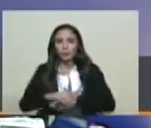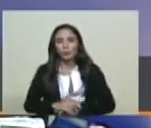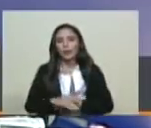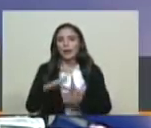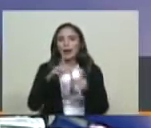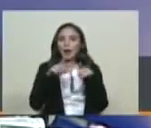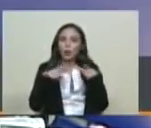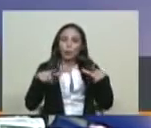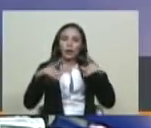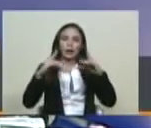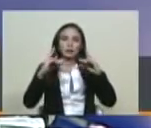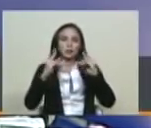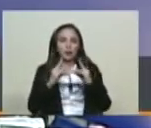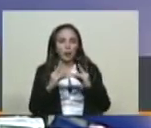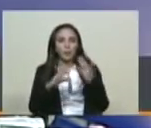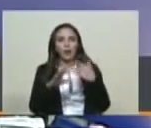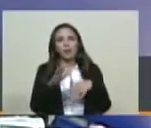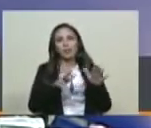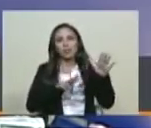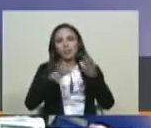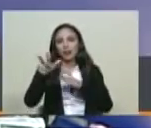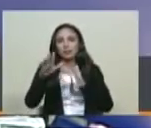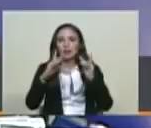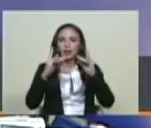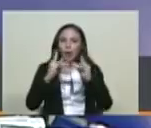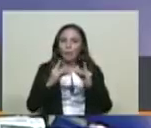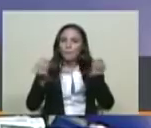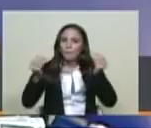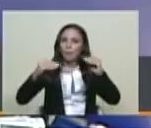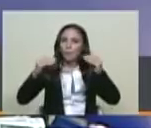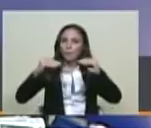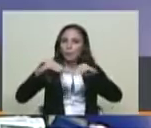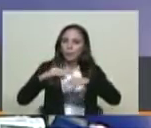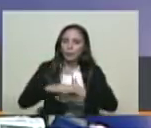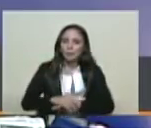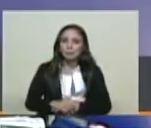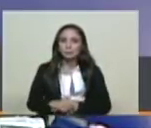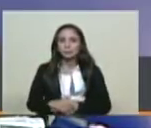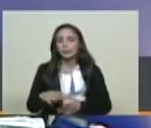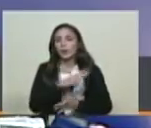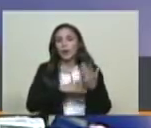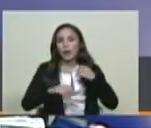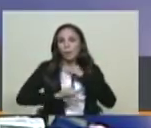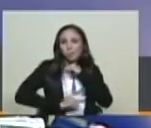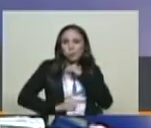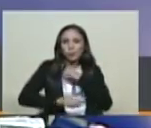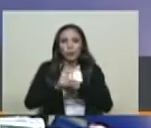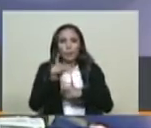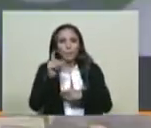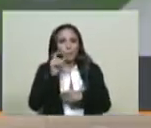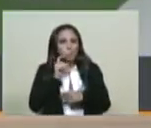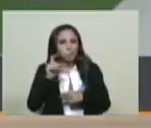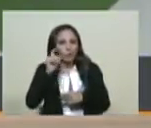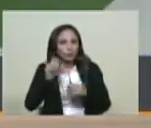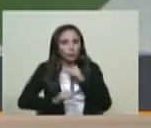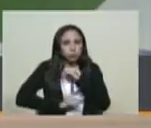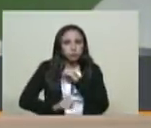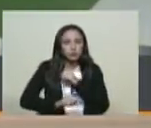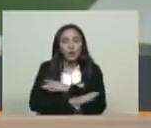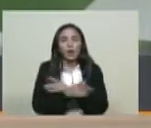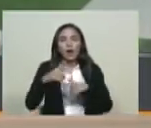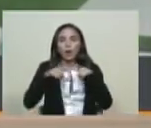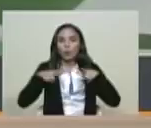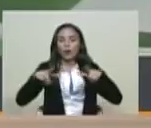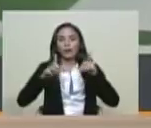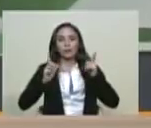con capacidad para 13 camas adicionales, la sala de esterilización, 3 habitaciones de descanso, el